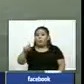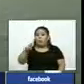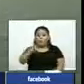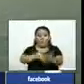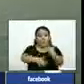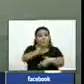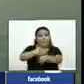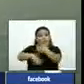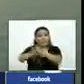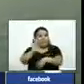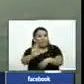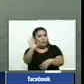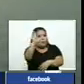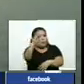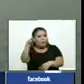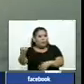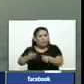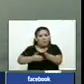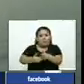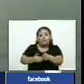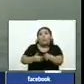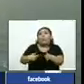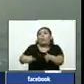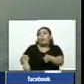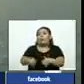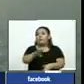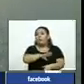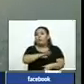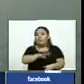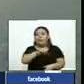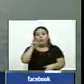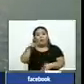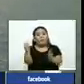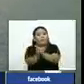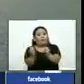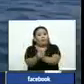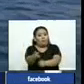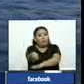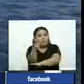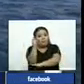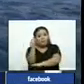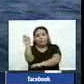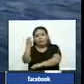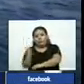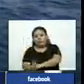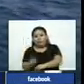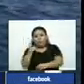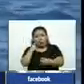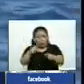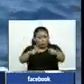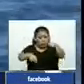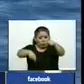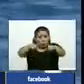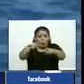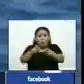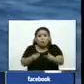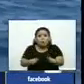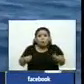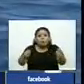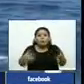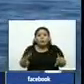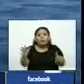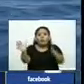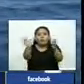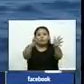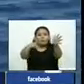la costa nororiental desde principios de septiembre, perjudicando la pesca y el turismo. La densidad del crudo lo hace imperceptible desde el